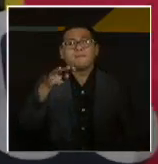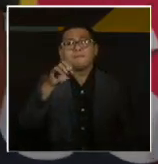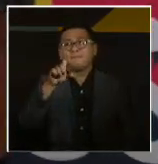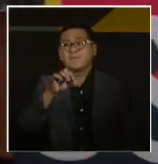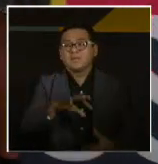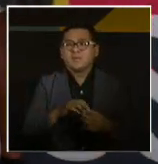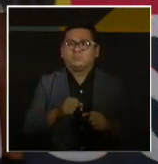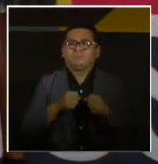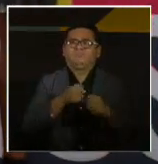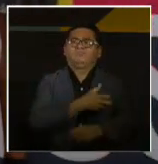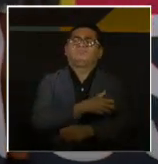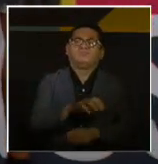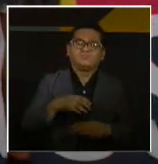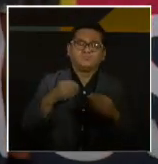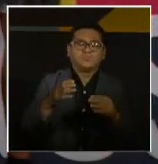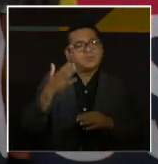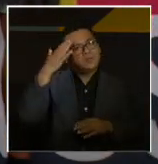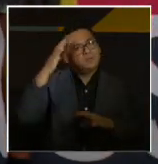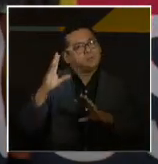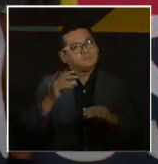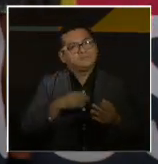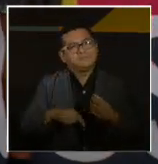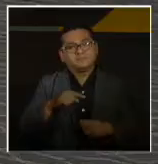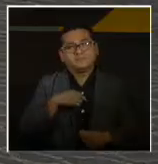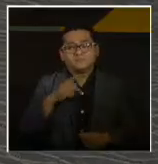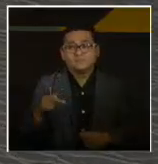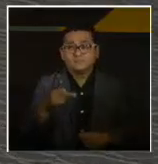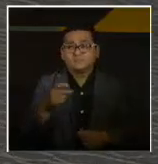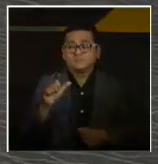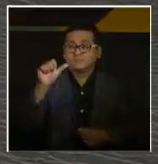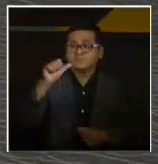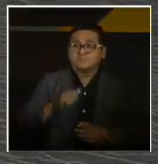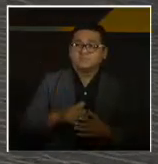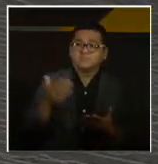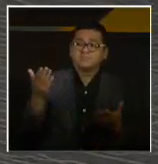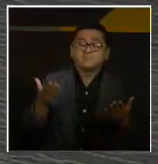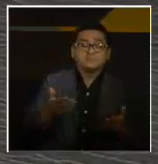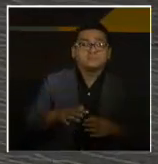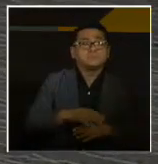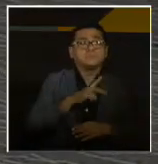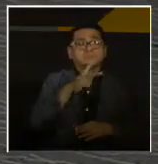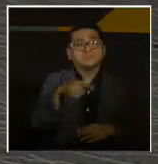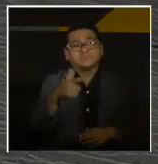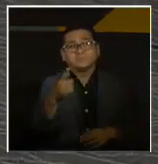Meade, fortalecer la capacidad de nuestro puerto de altura, que lleguemos a